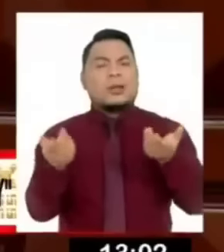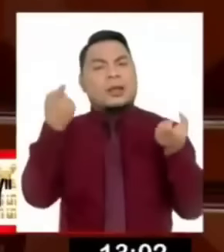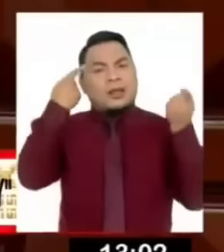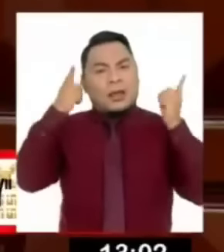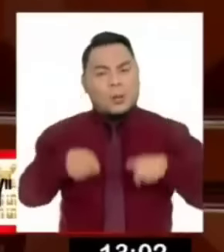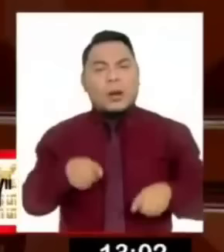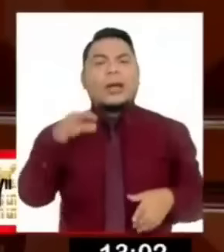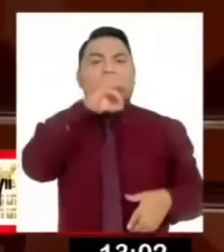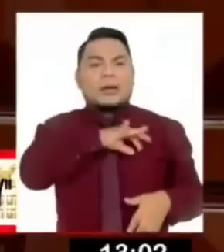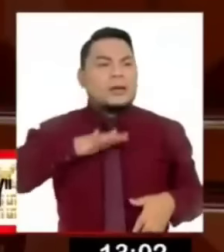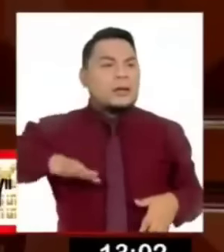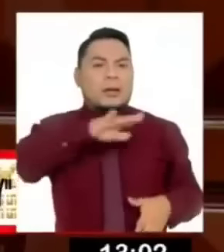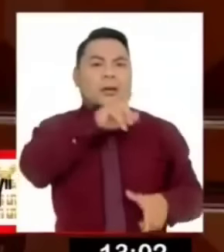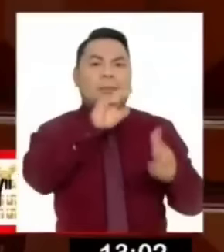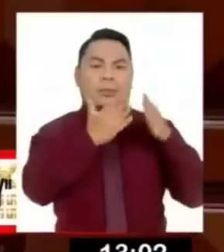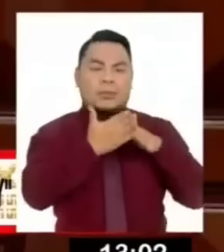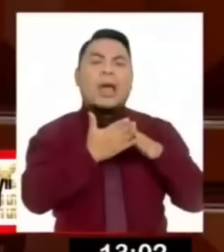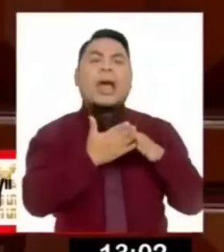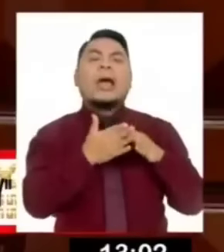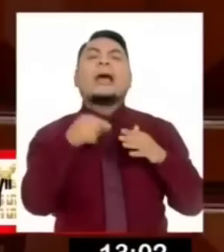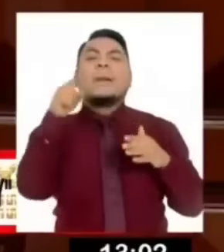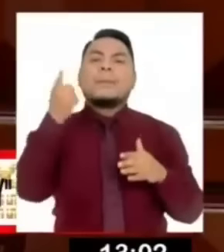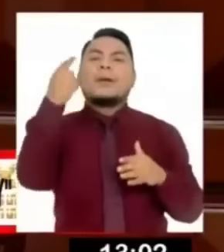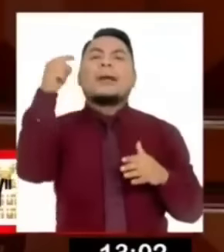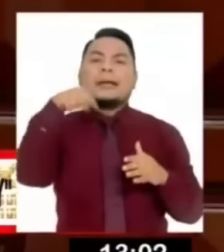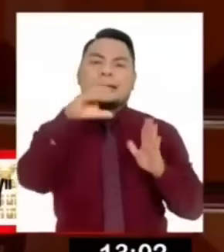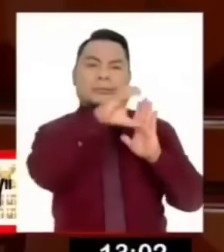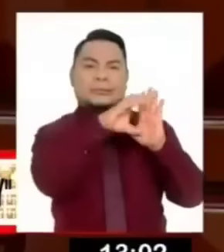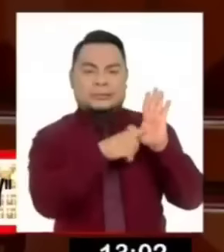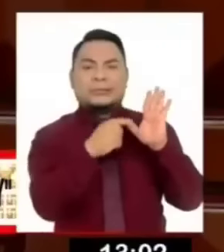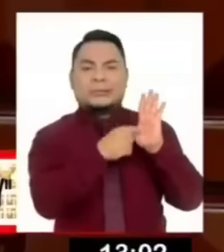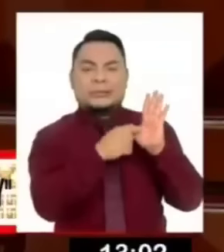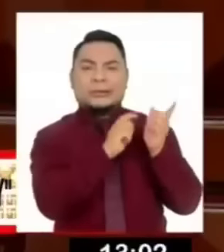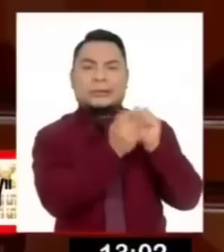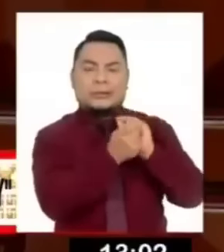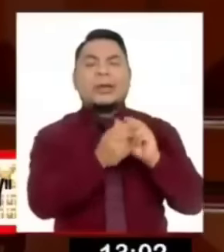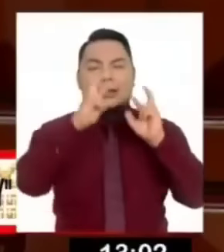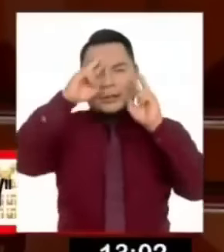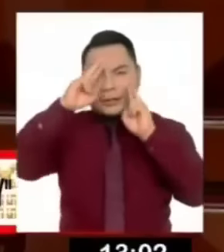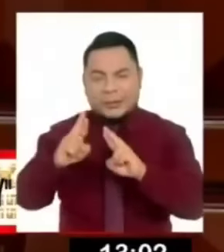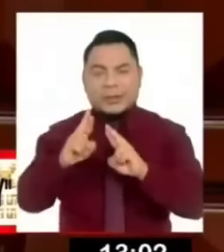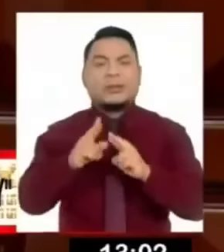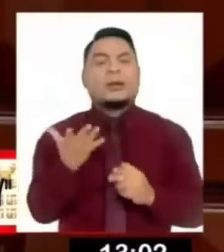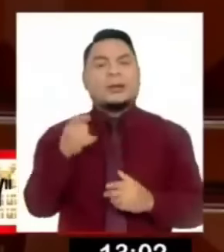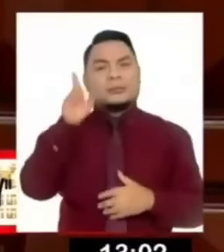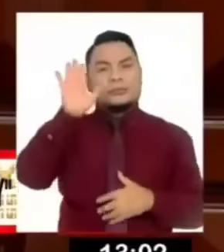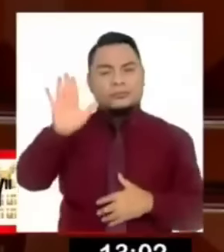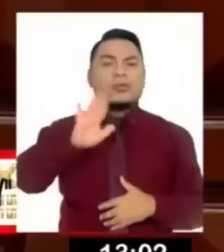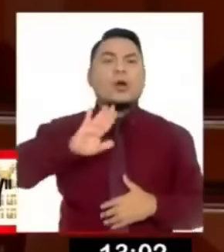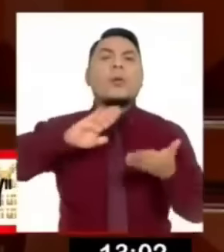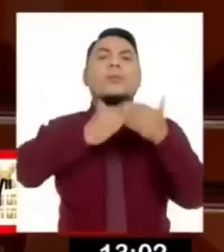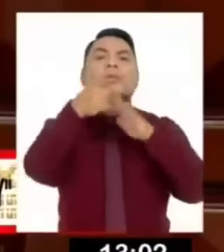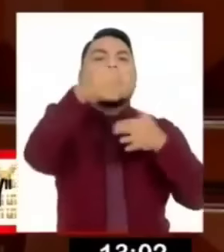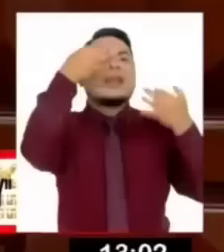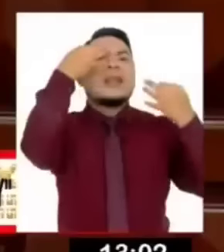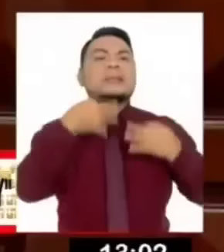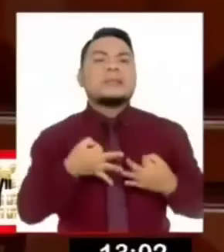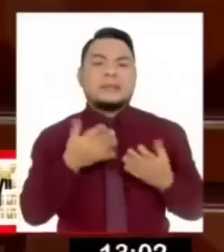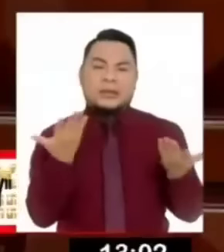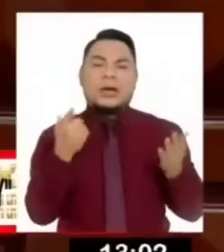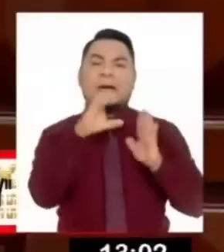acuerdo al interés de las mayorías. Ejecutaremos y respetaremos con energía lo que el pueblo decida.